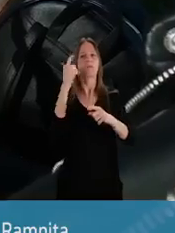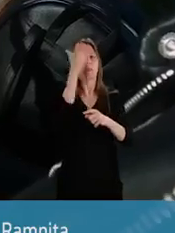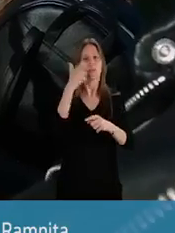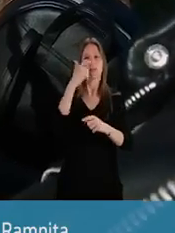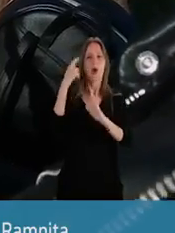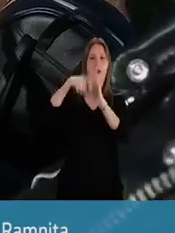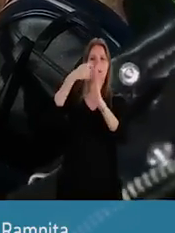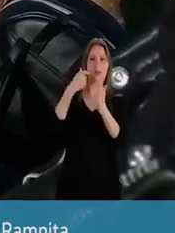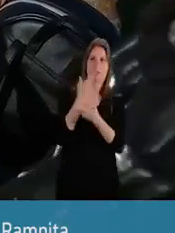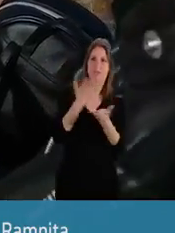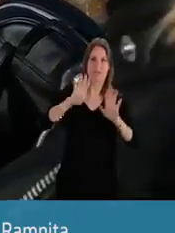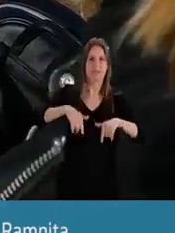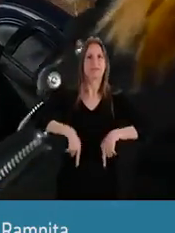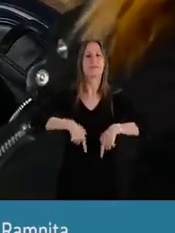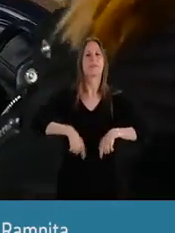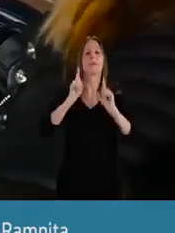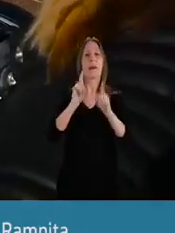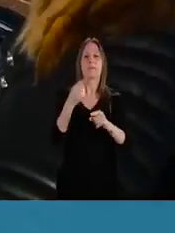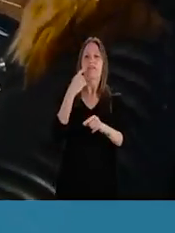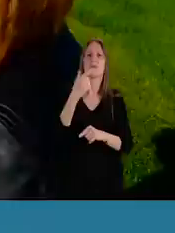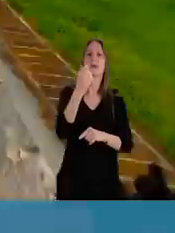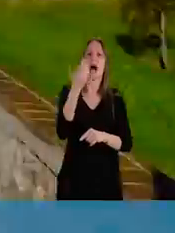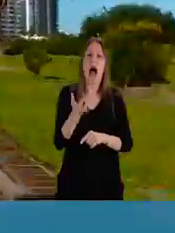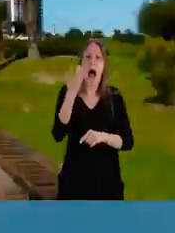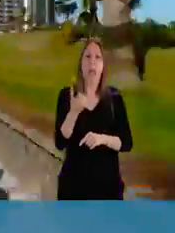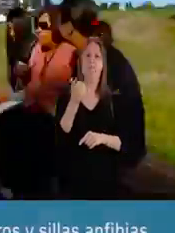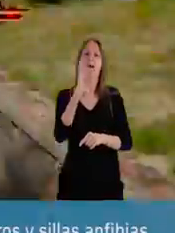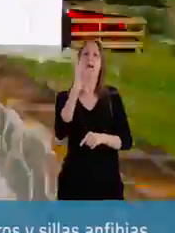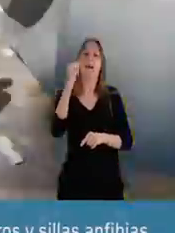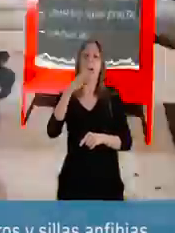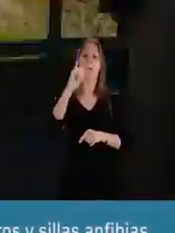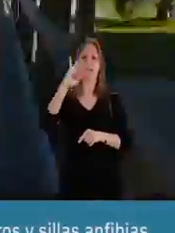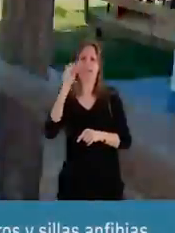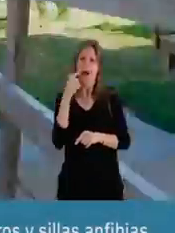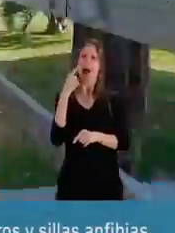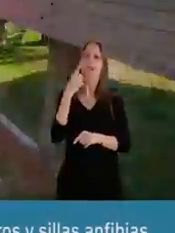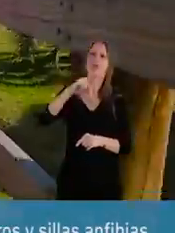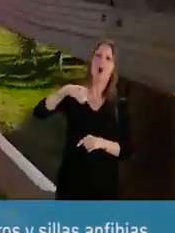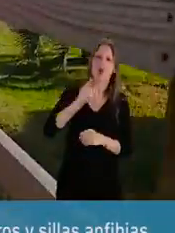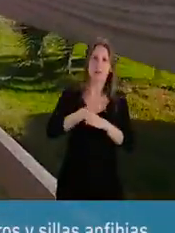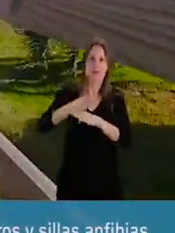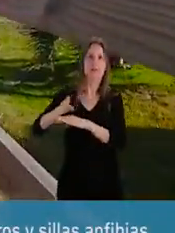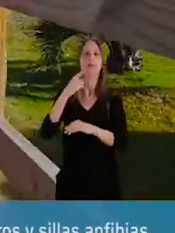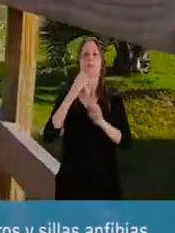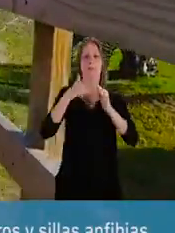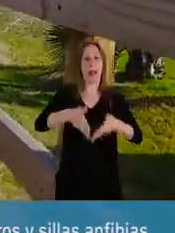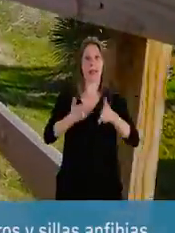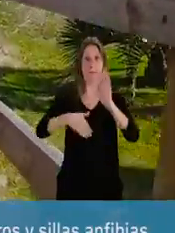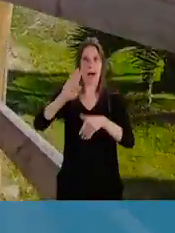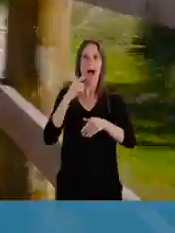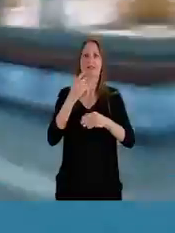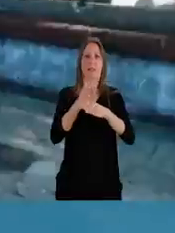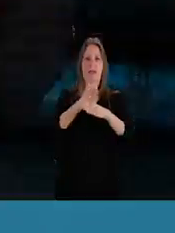institucionales, relevamiento de accesibilidad a través de la app Rampita, aumentar y mejorar las playas accesibles con más camineros y